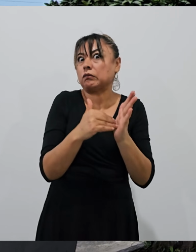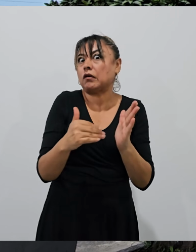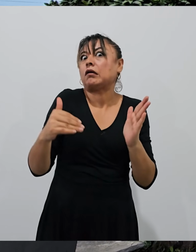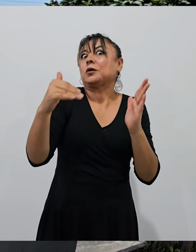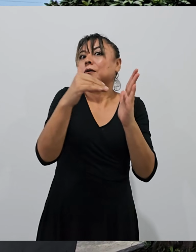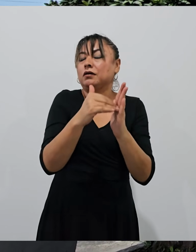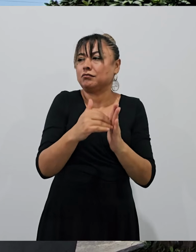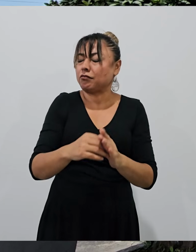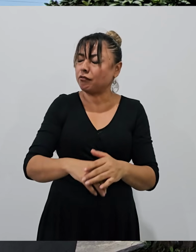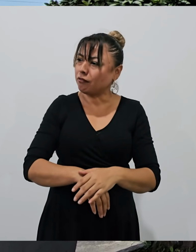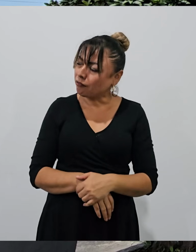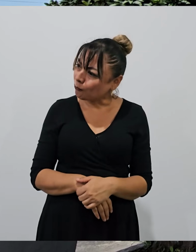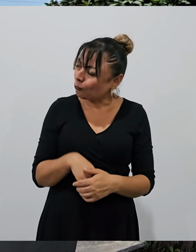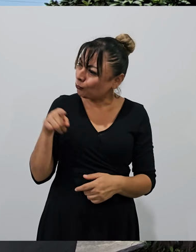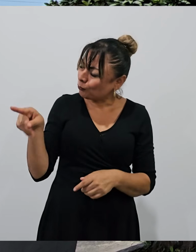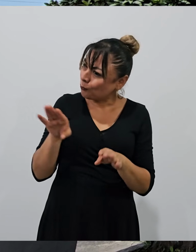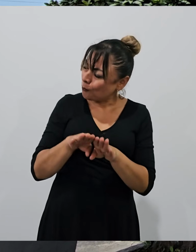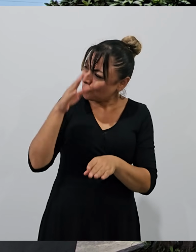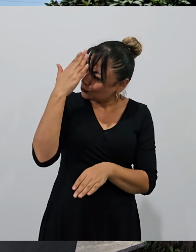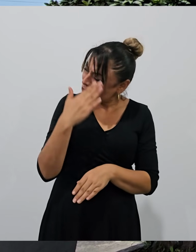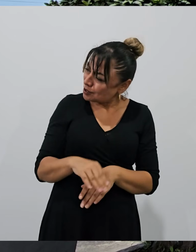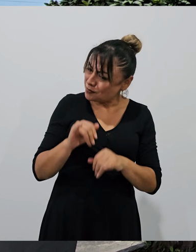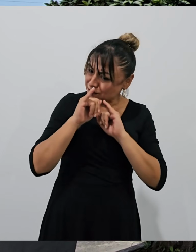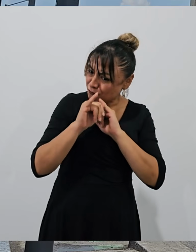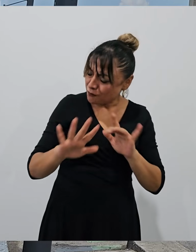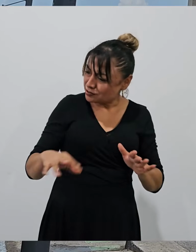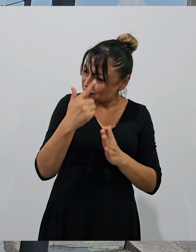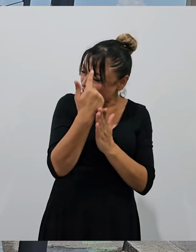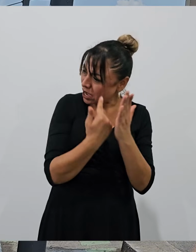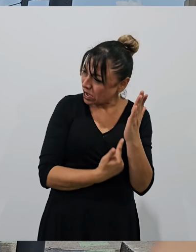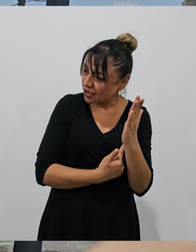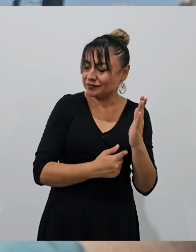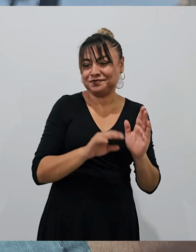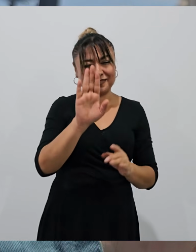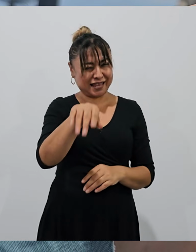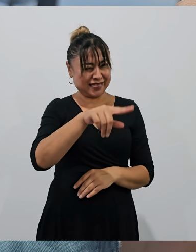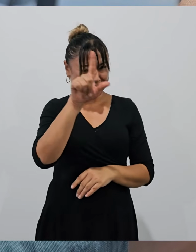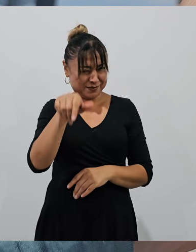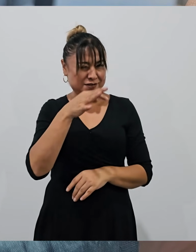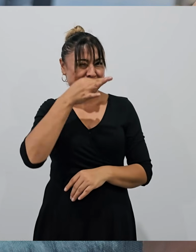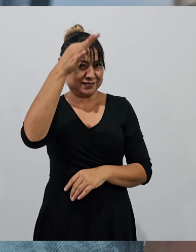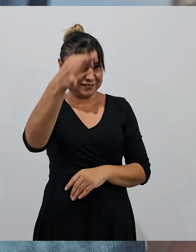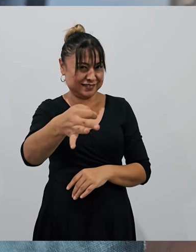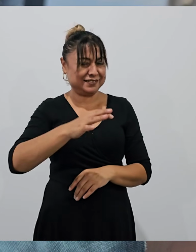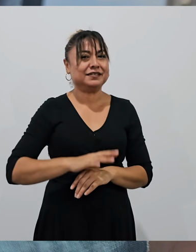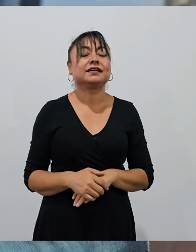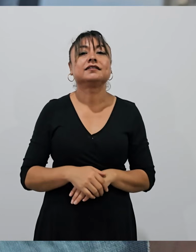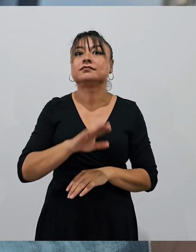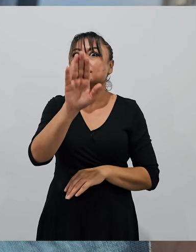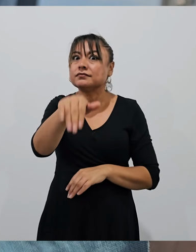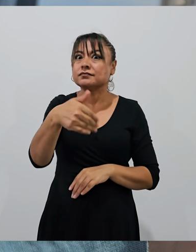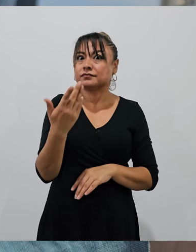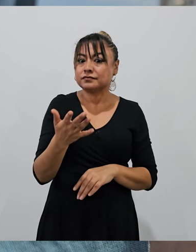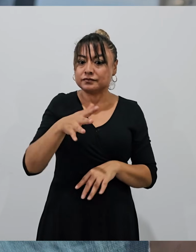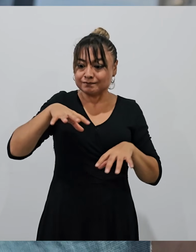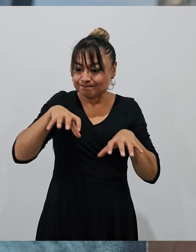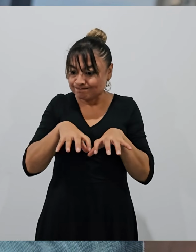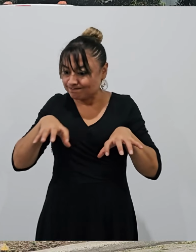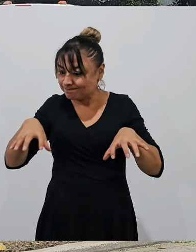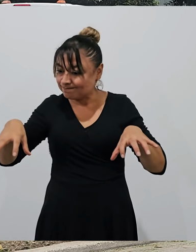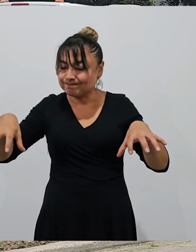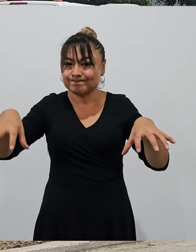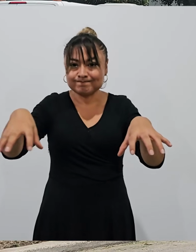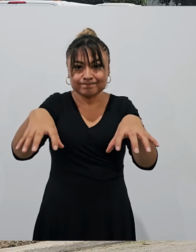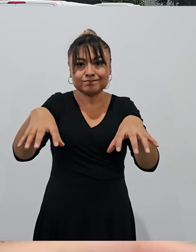números y la información? Al final del video te voy a mostrar todas mis fuentes de información. Aprovechando que ya se tenían demolidas todas las manzanas que se habían contemplado, y entre las cuales